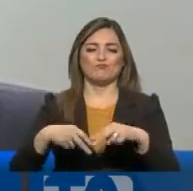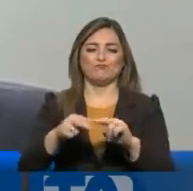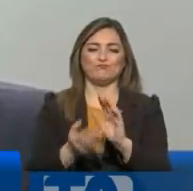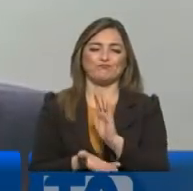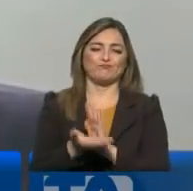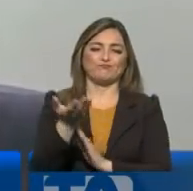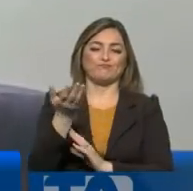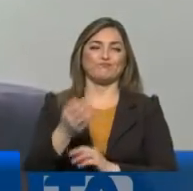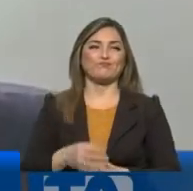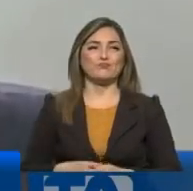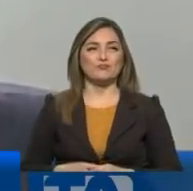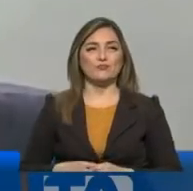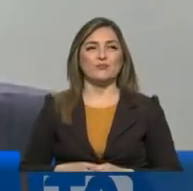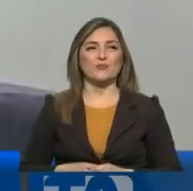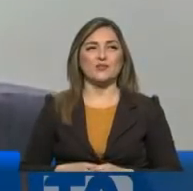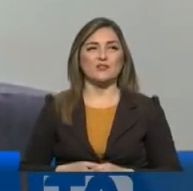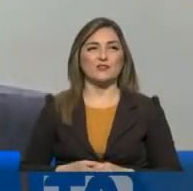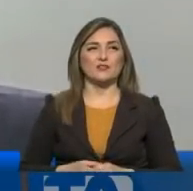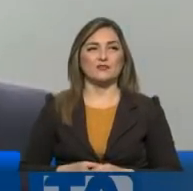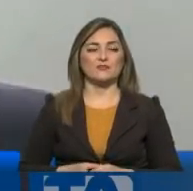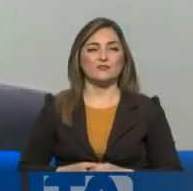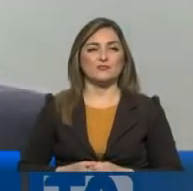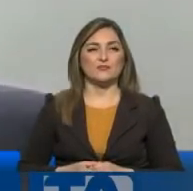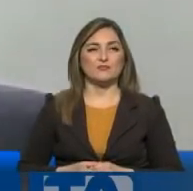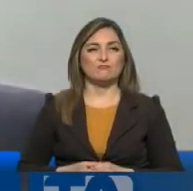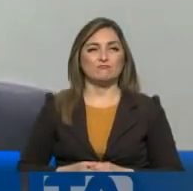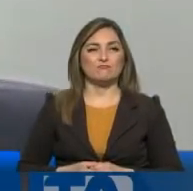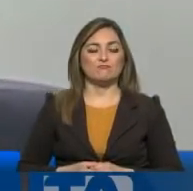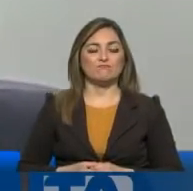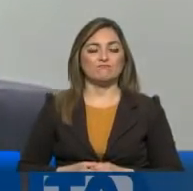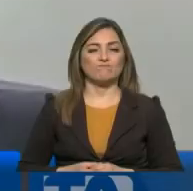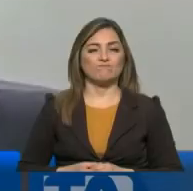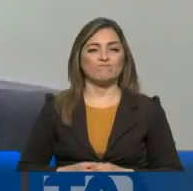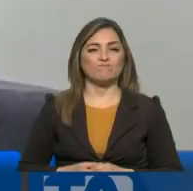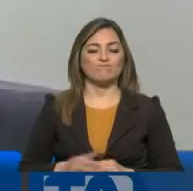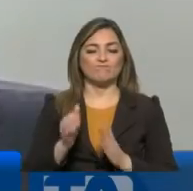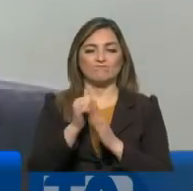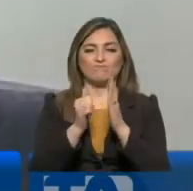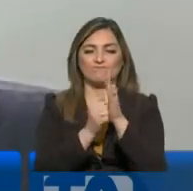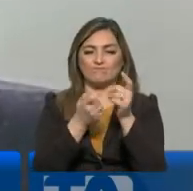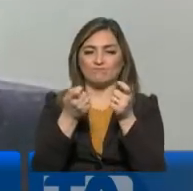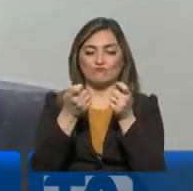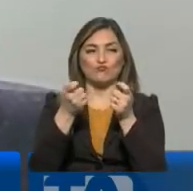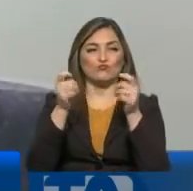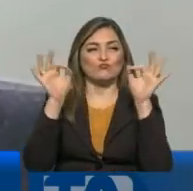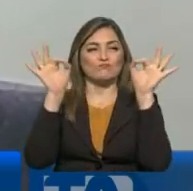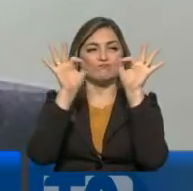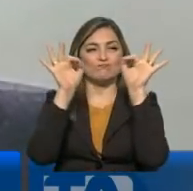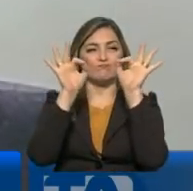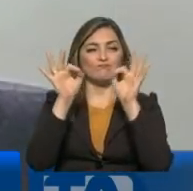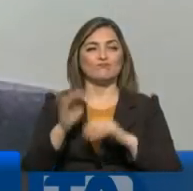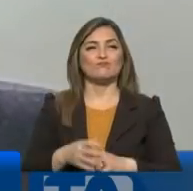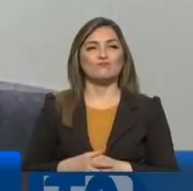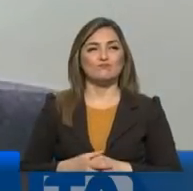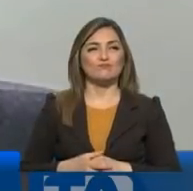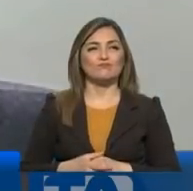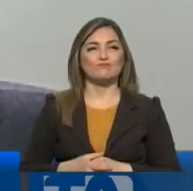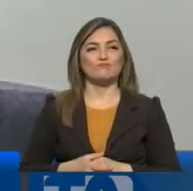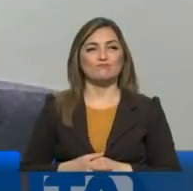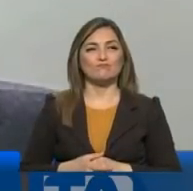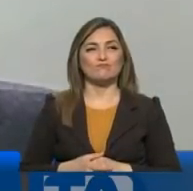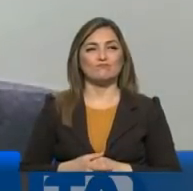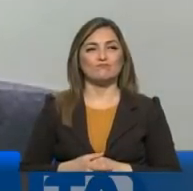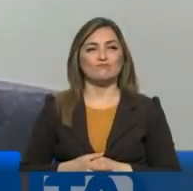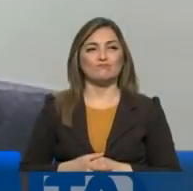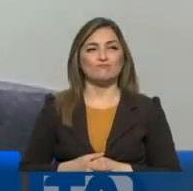pierden los consecuentes 11 meses ese derecho. Yo creo que esto es un punto que la Agencia de Regulación y Control de Energía pues